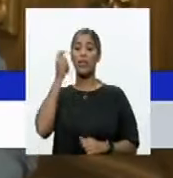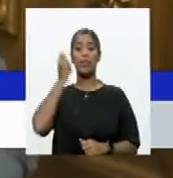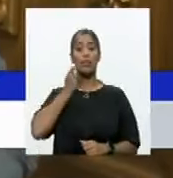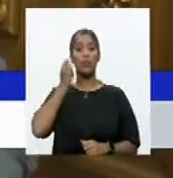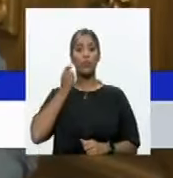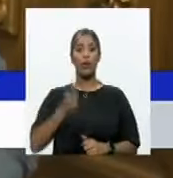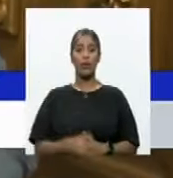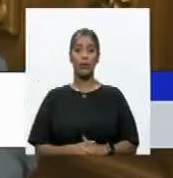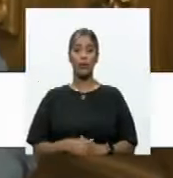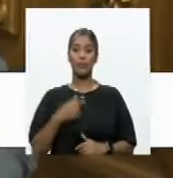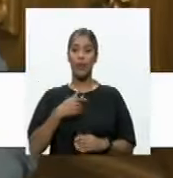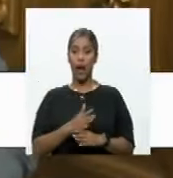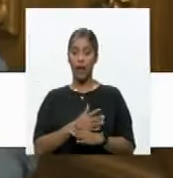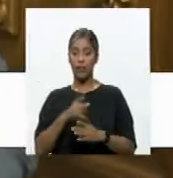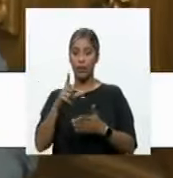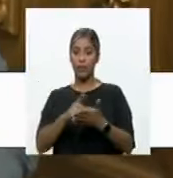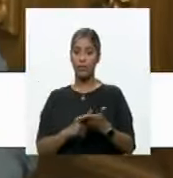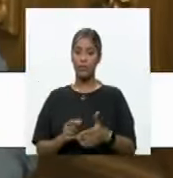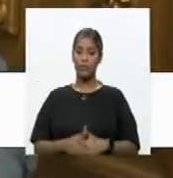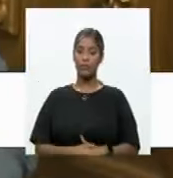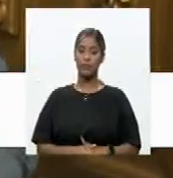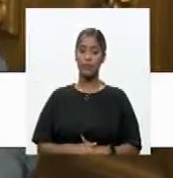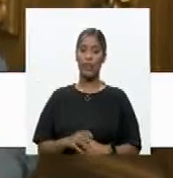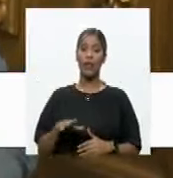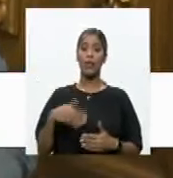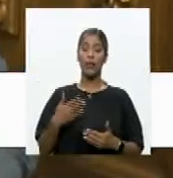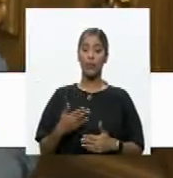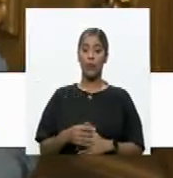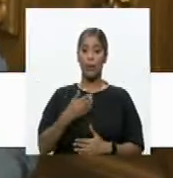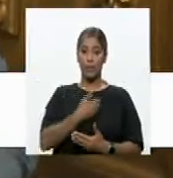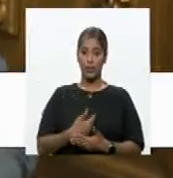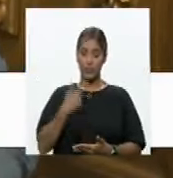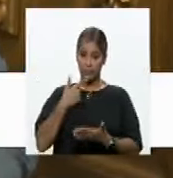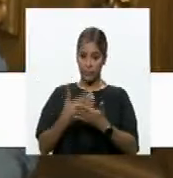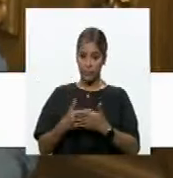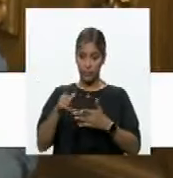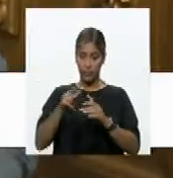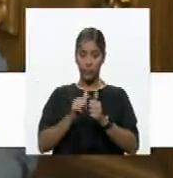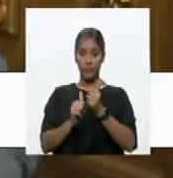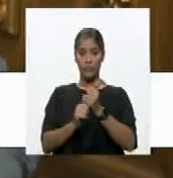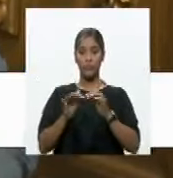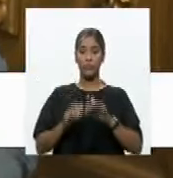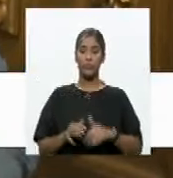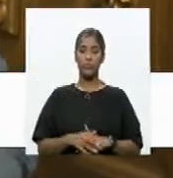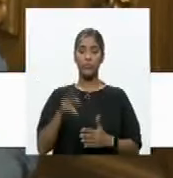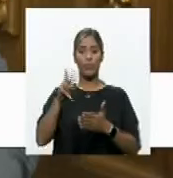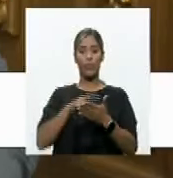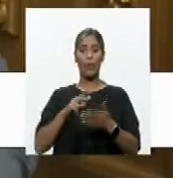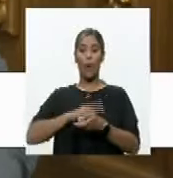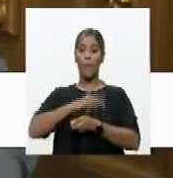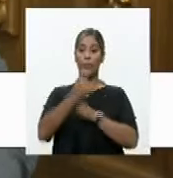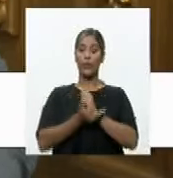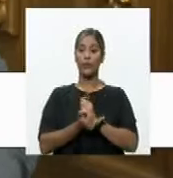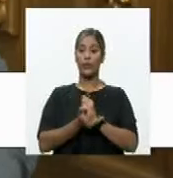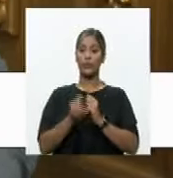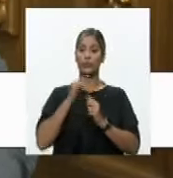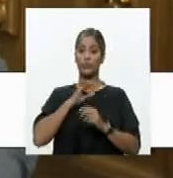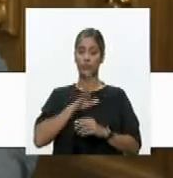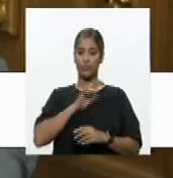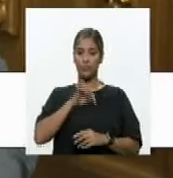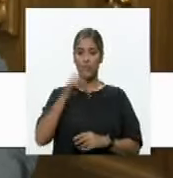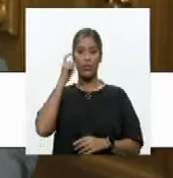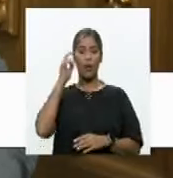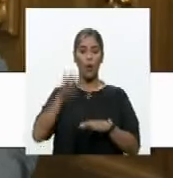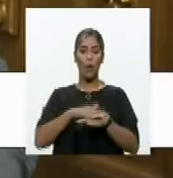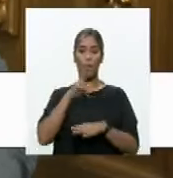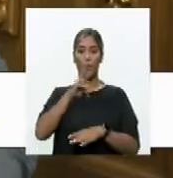y de los diputados indicados en lista anexa. Acto seguido, el presidente solicitó del subsecretario la lectura del proyecto de acta de la sesión ordinaria del día